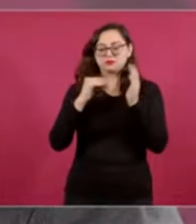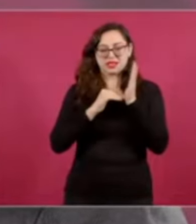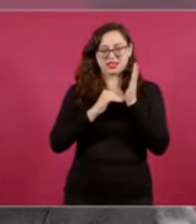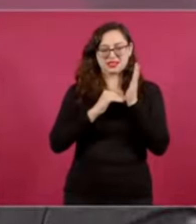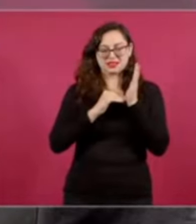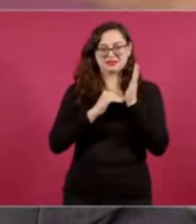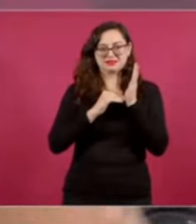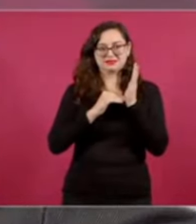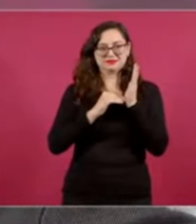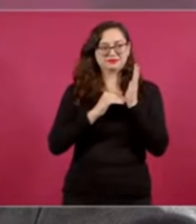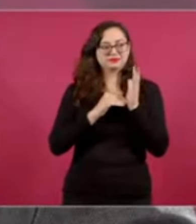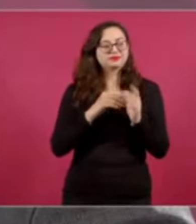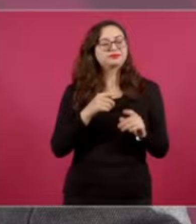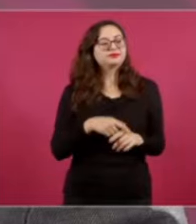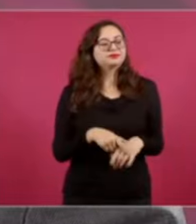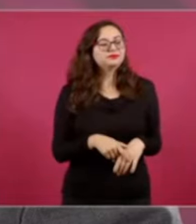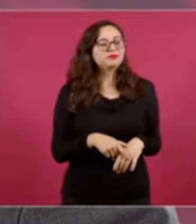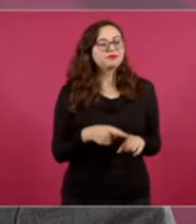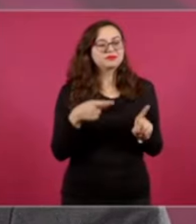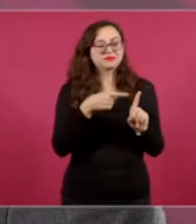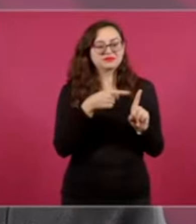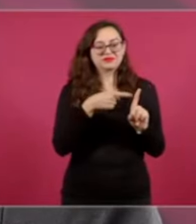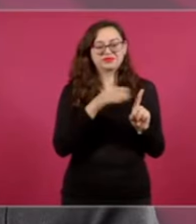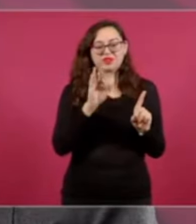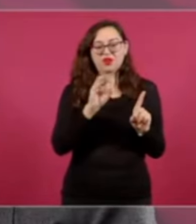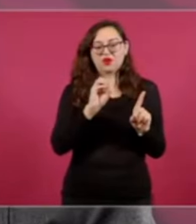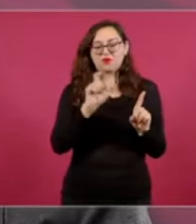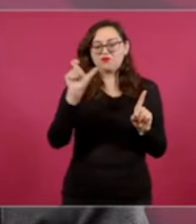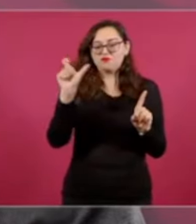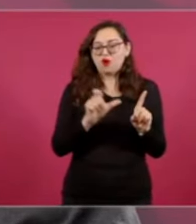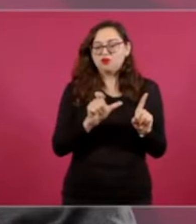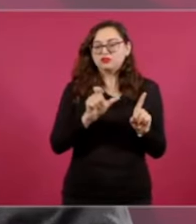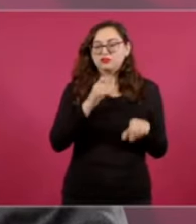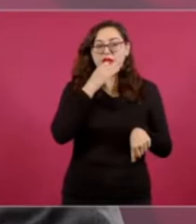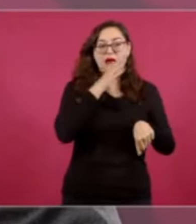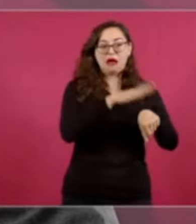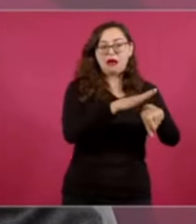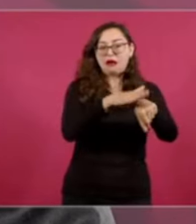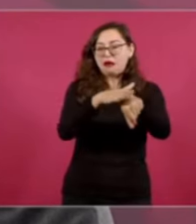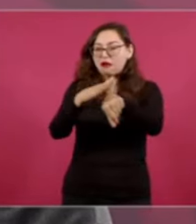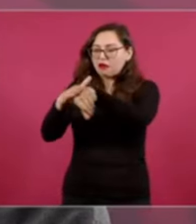de que las cosas iban a cambiar, y cumple,